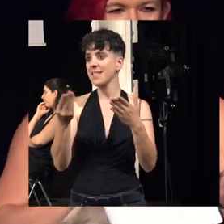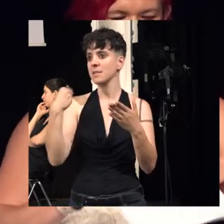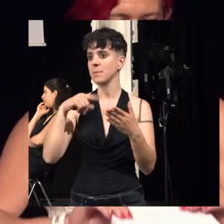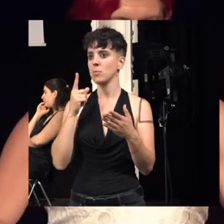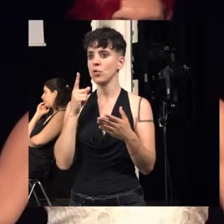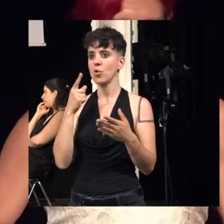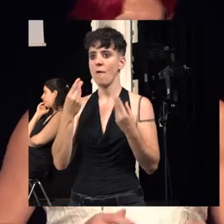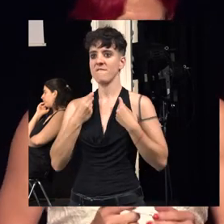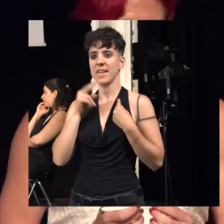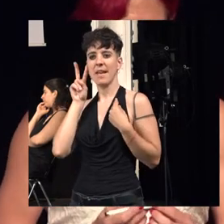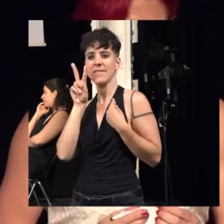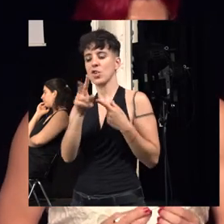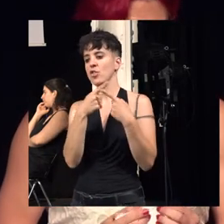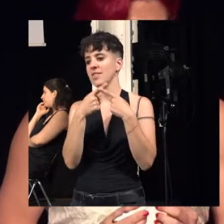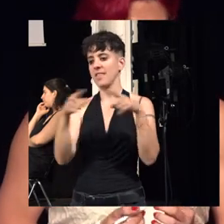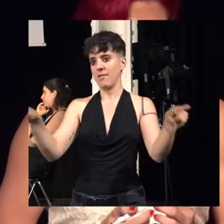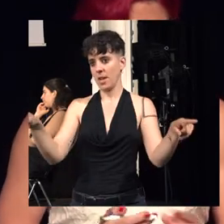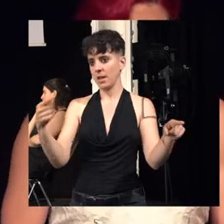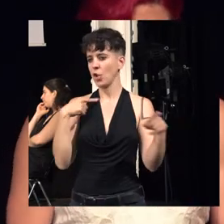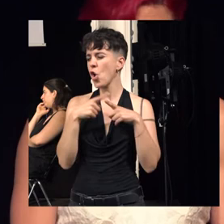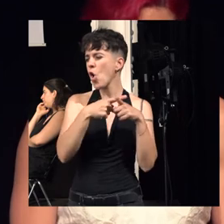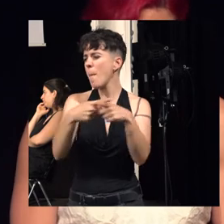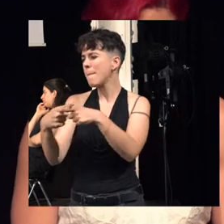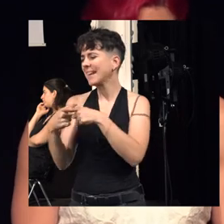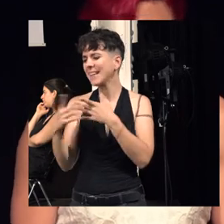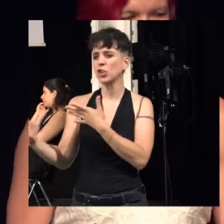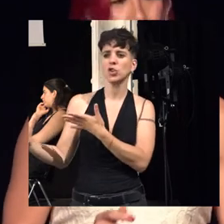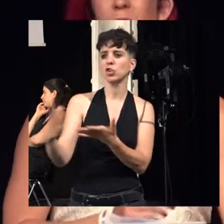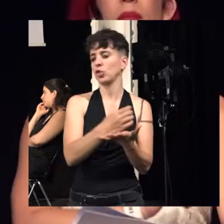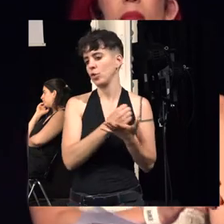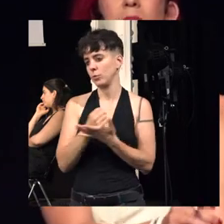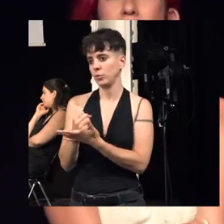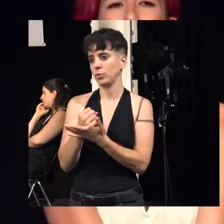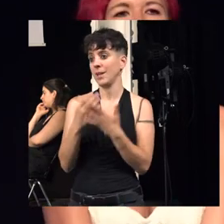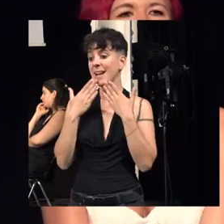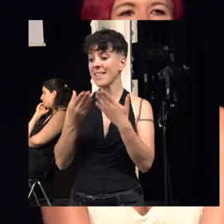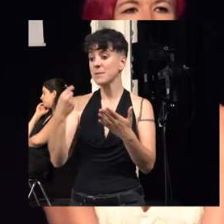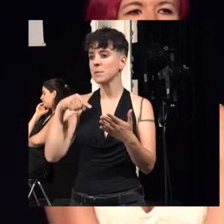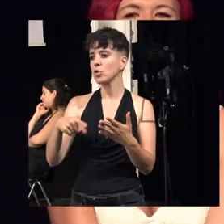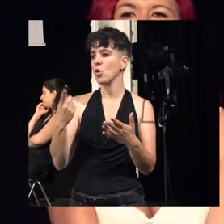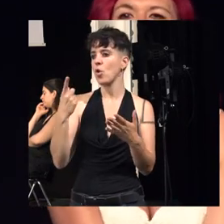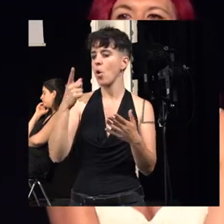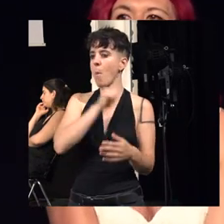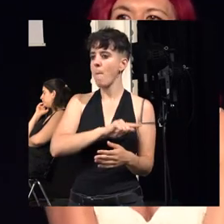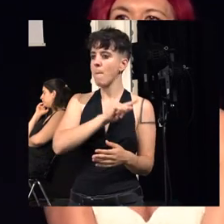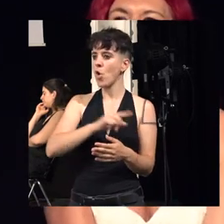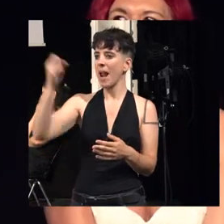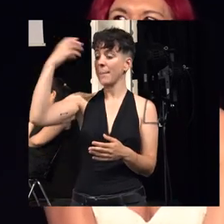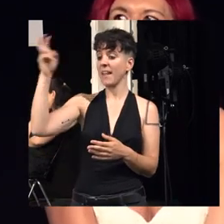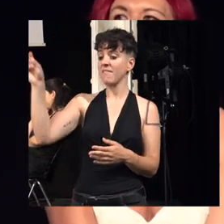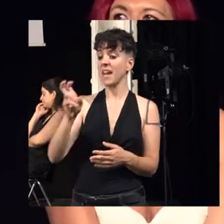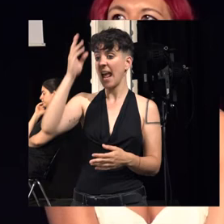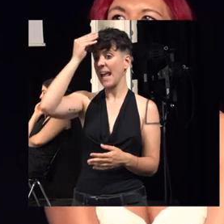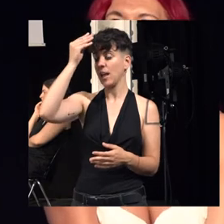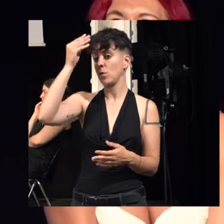diferente de la vida. Compartía con todo el mundo. Por lo tanto, de esa forma aprendí una moral que venía del cristianismo, que